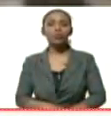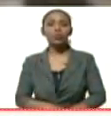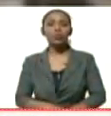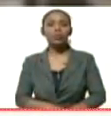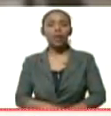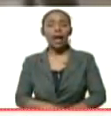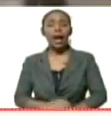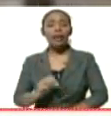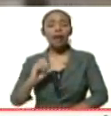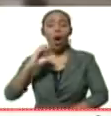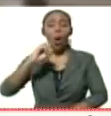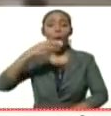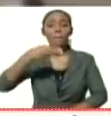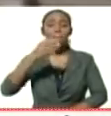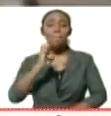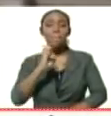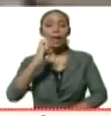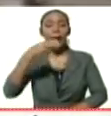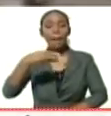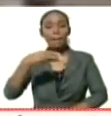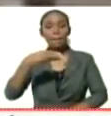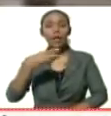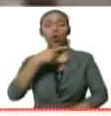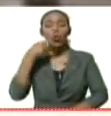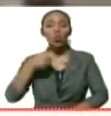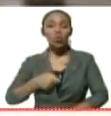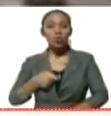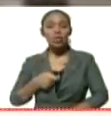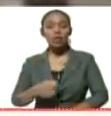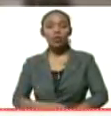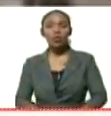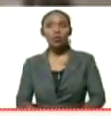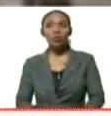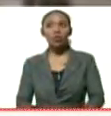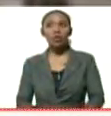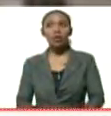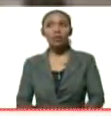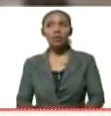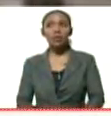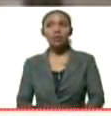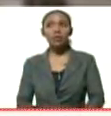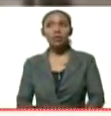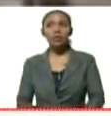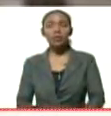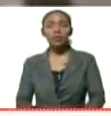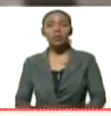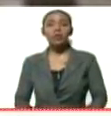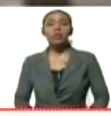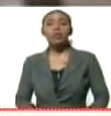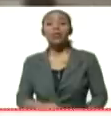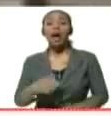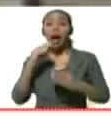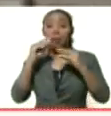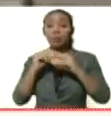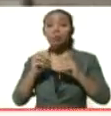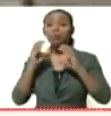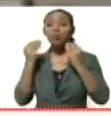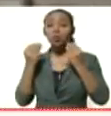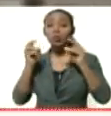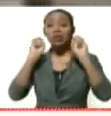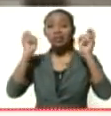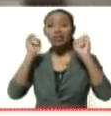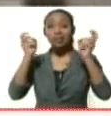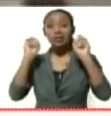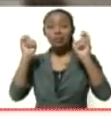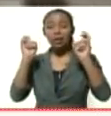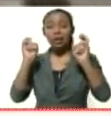entre la OPEP, Rusia, Arabia Saudita. Hablamos bastante de ese tema geopolítico,